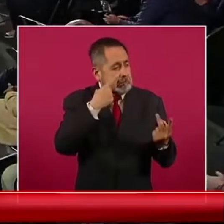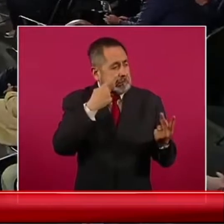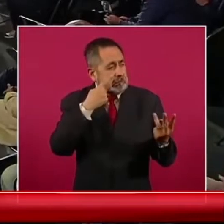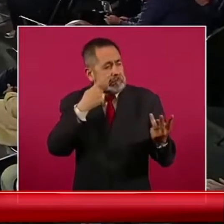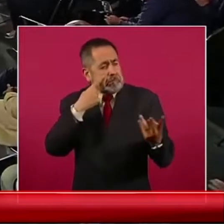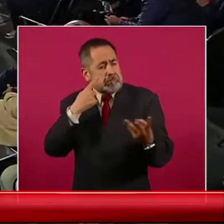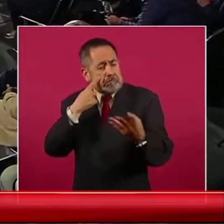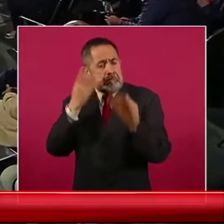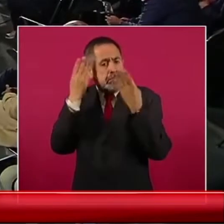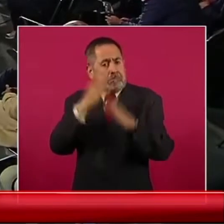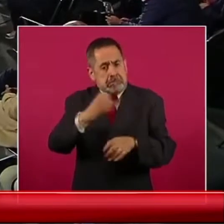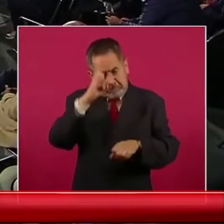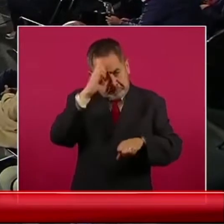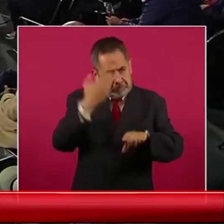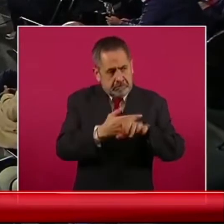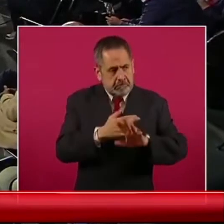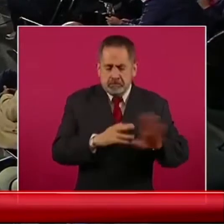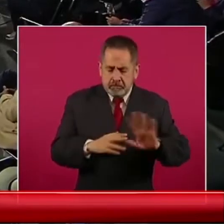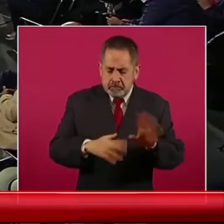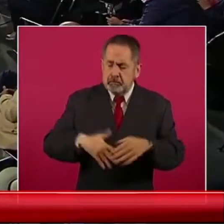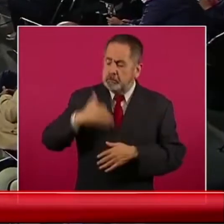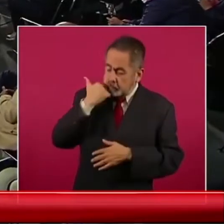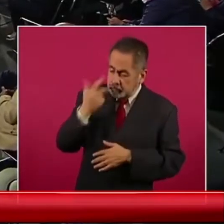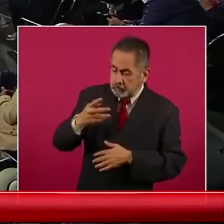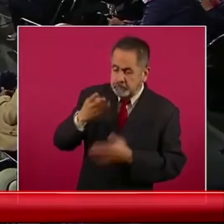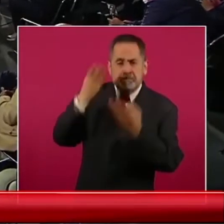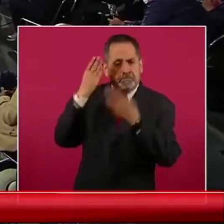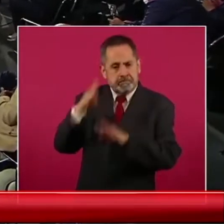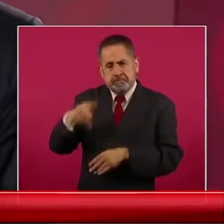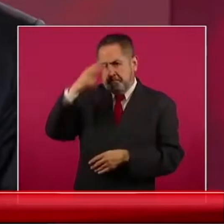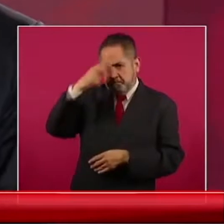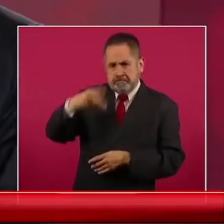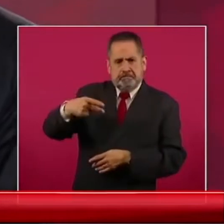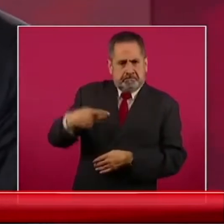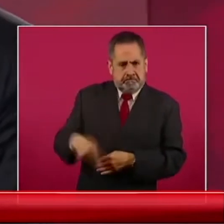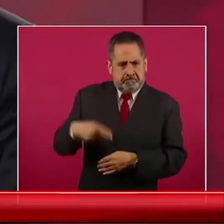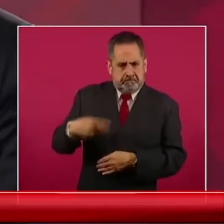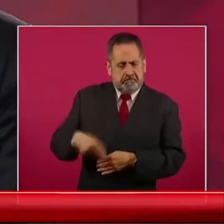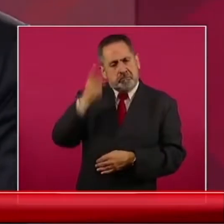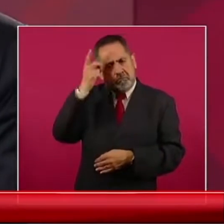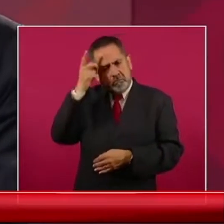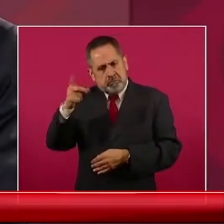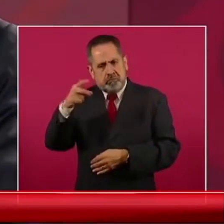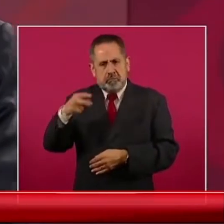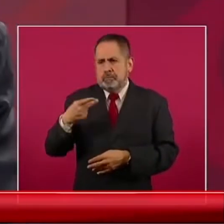Entonces planteamos eso, no como una obligación,